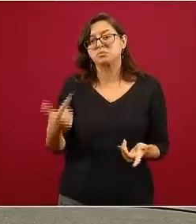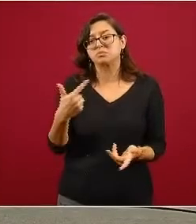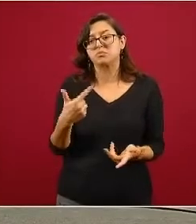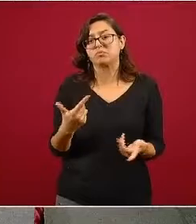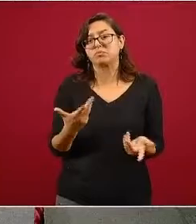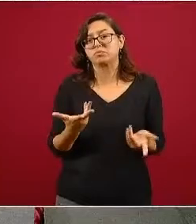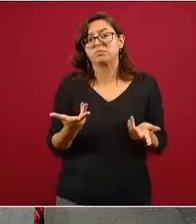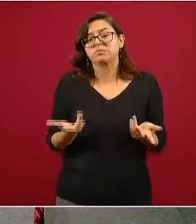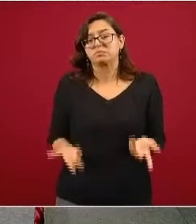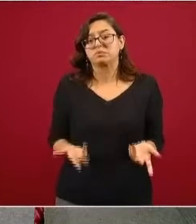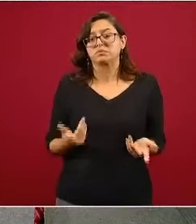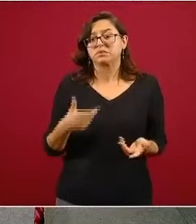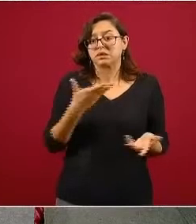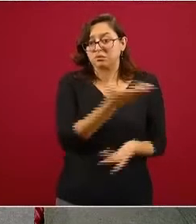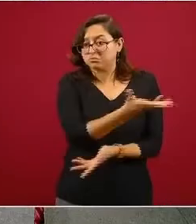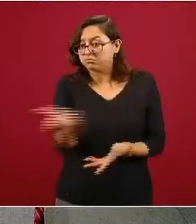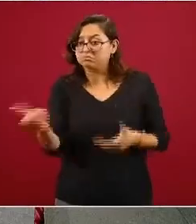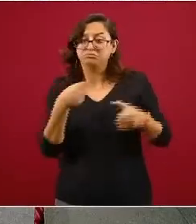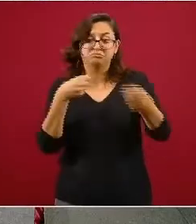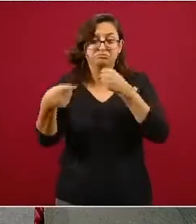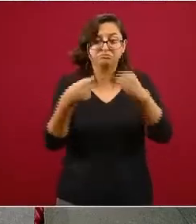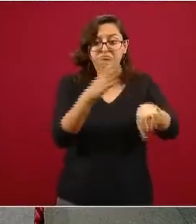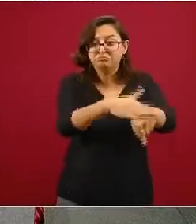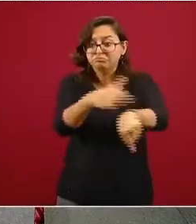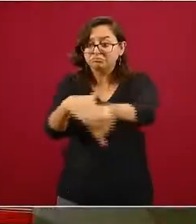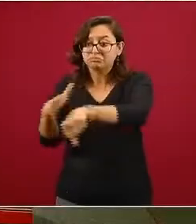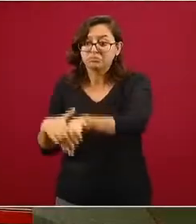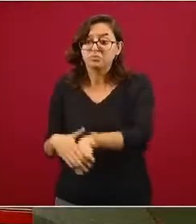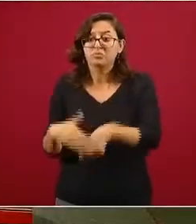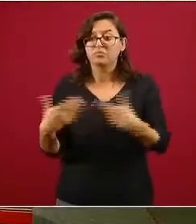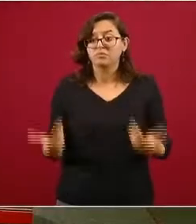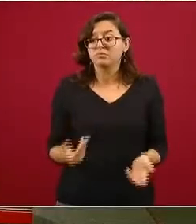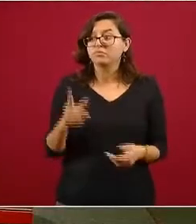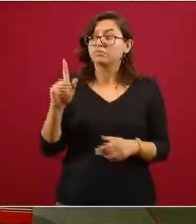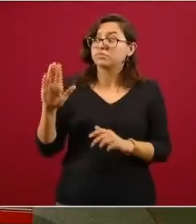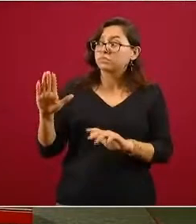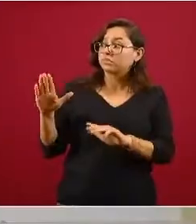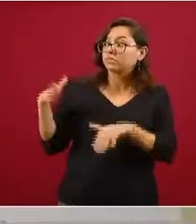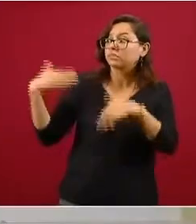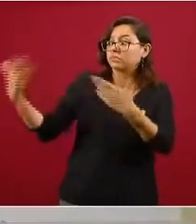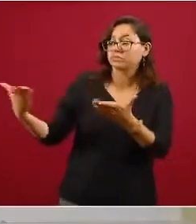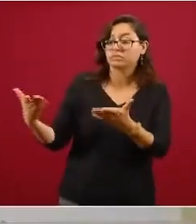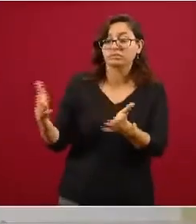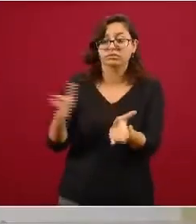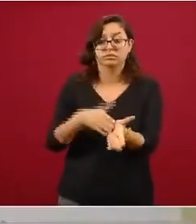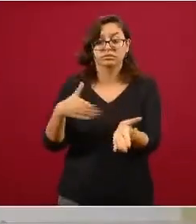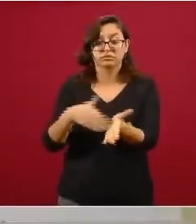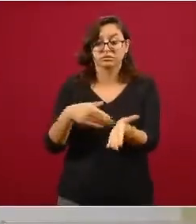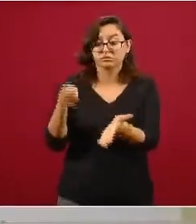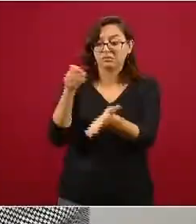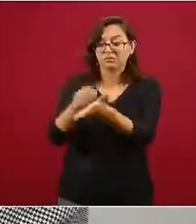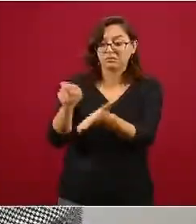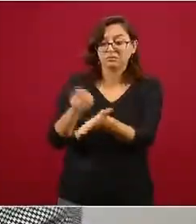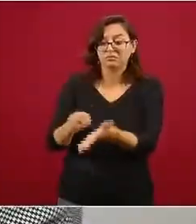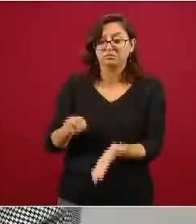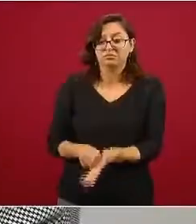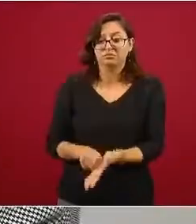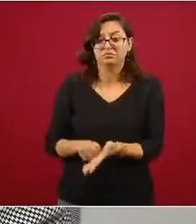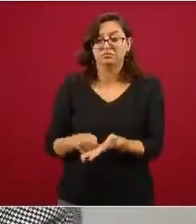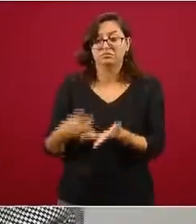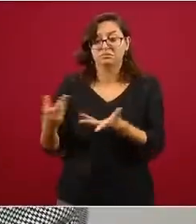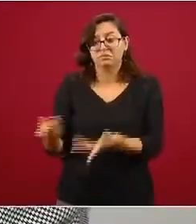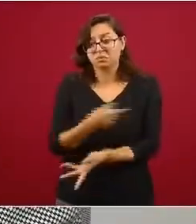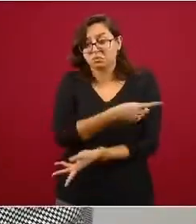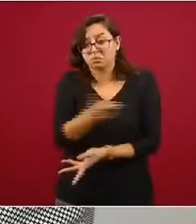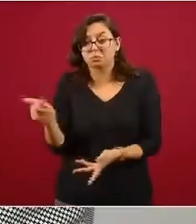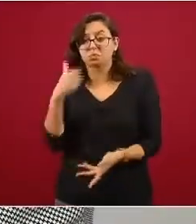los miembros de la prensa que va a haber una hojita a la salida para detectar consumo de alcohol, que se la lleve al que